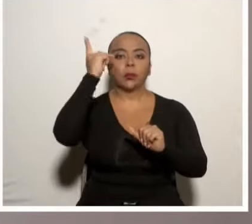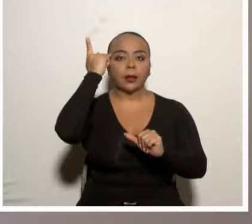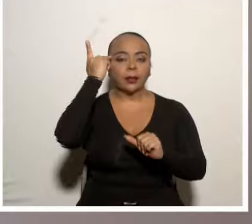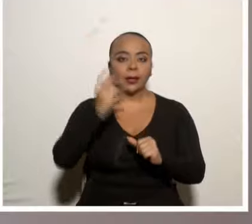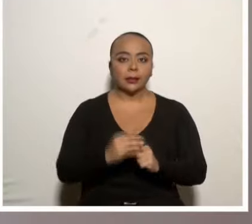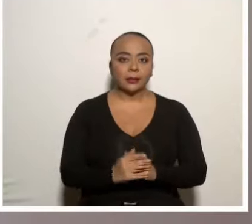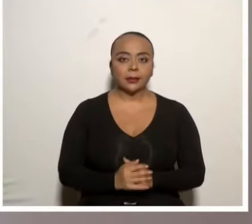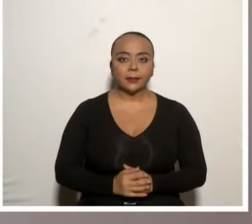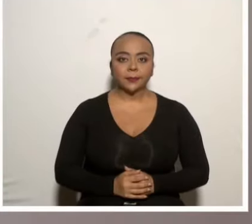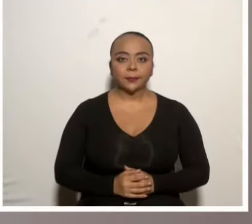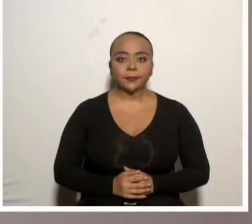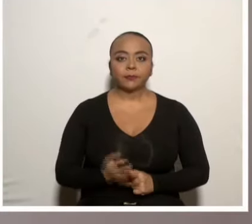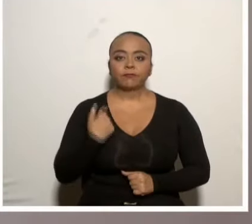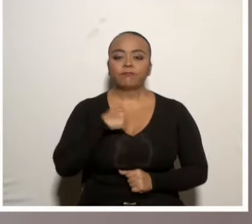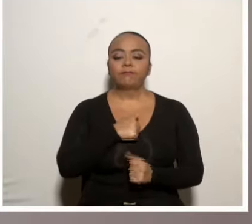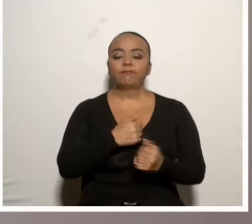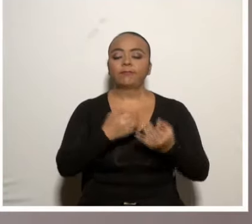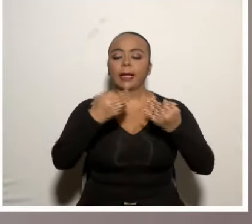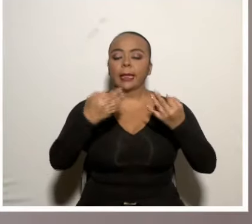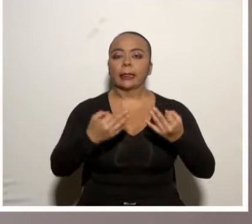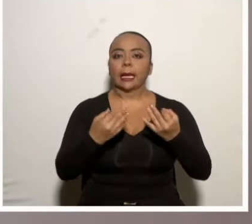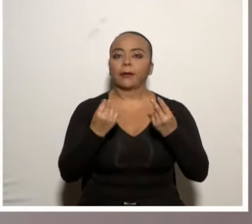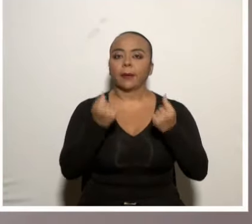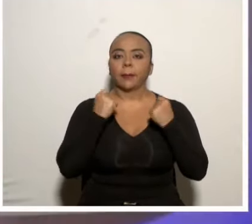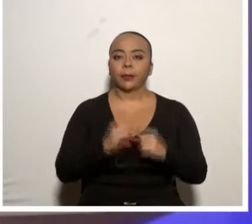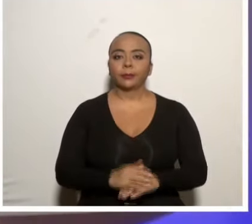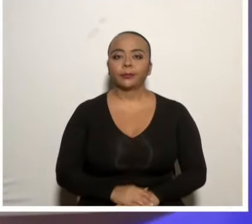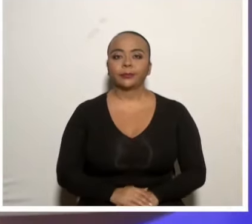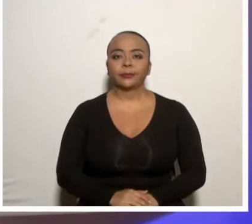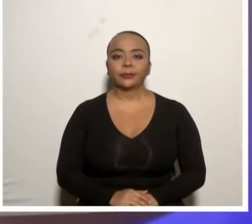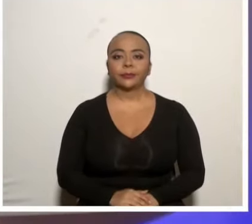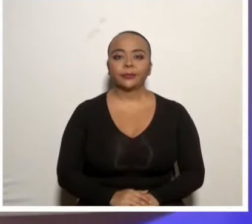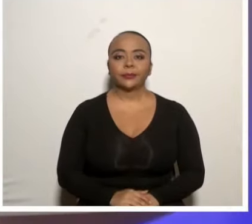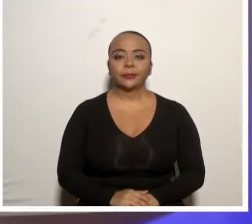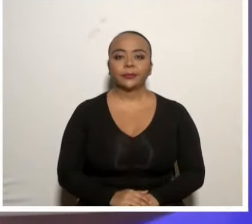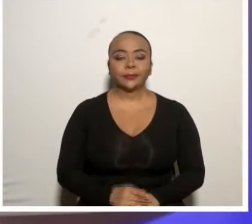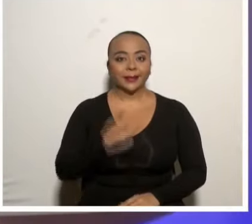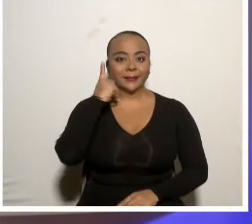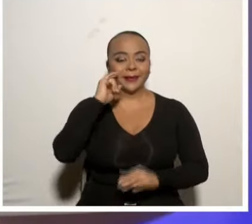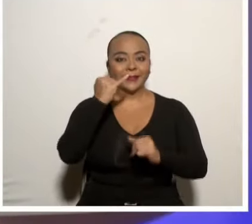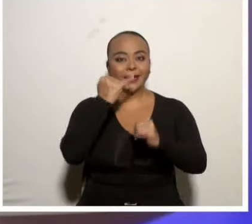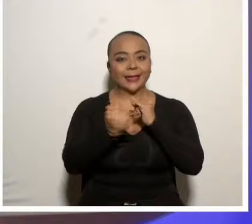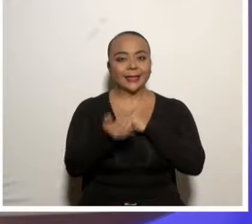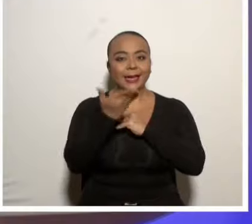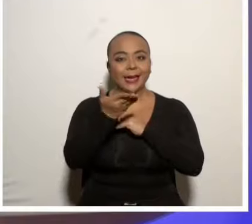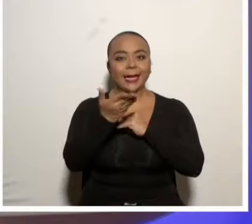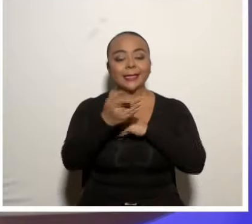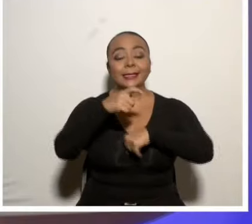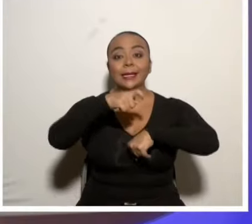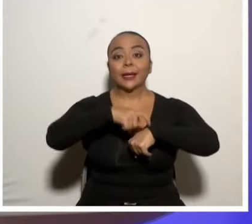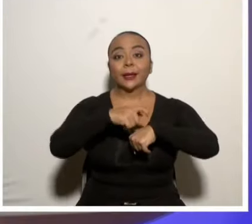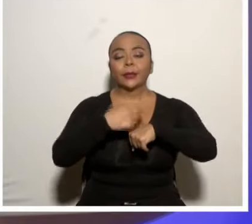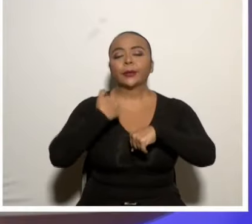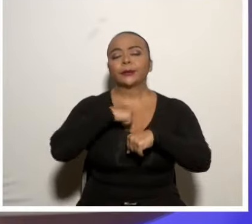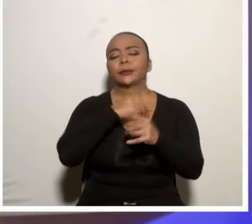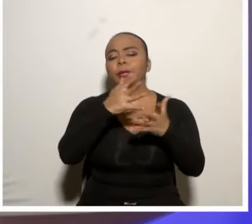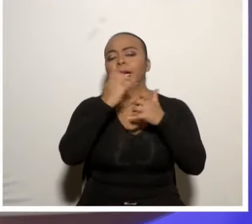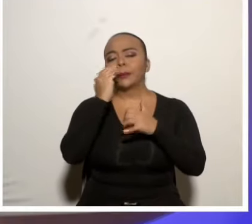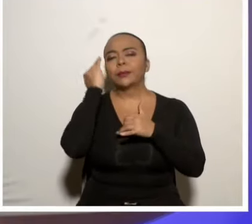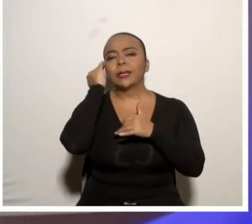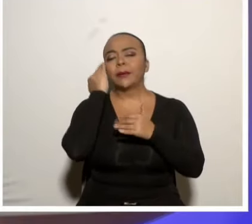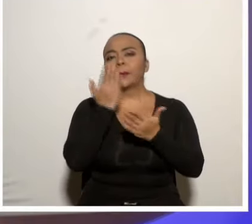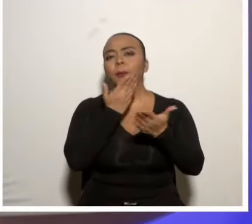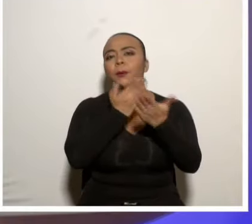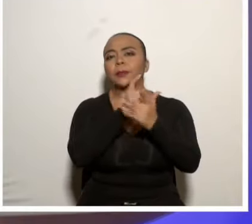políticas de ponernos al día rápidamente. Para finalizar esta ronda en la que buscábamos conocer las